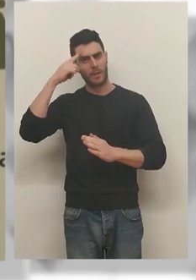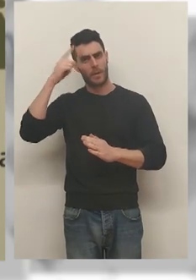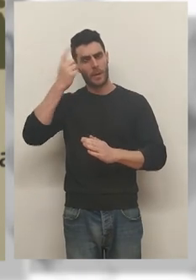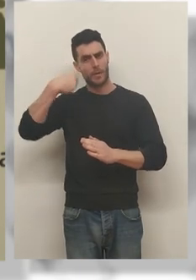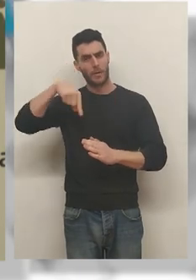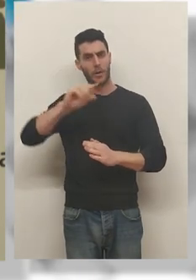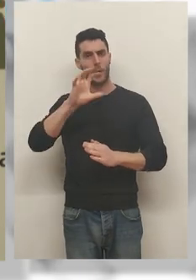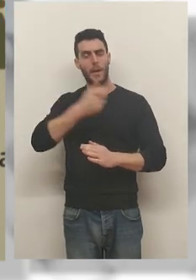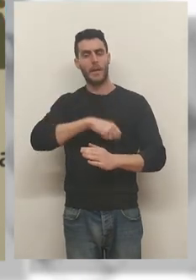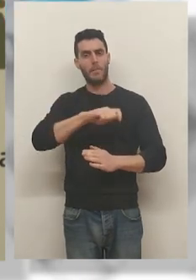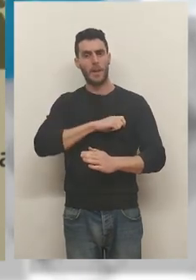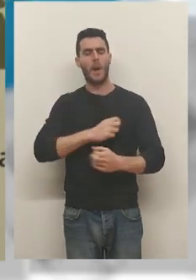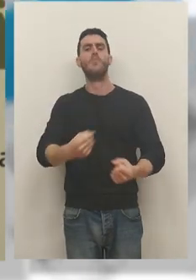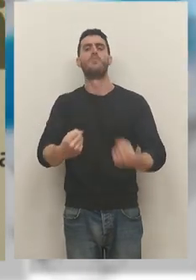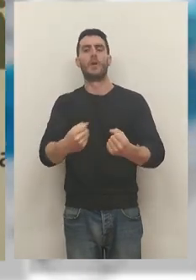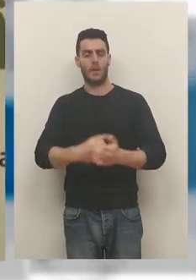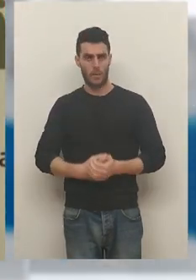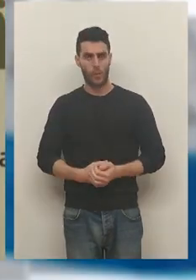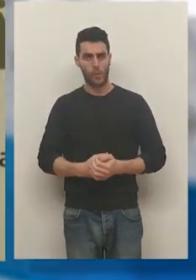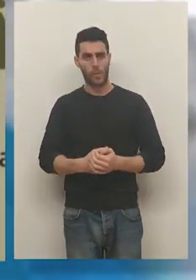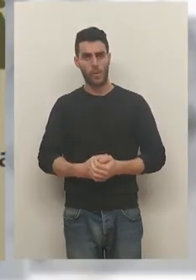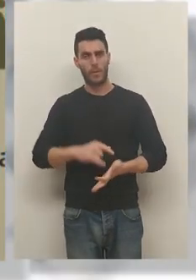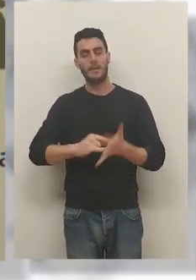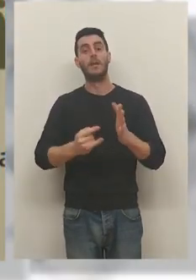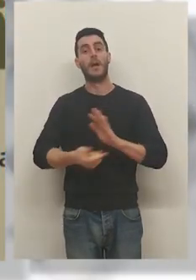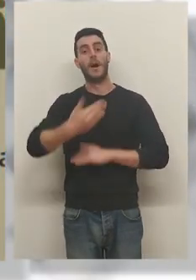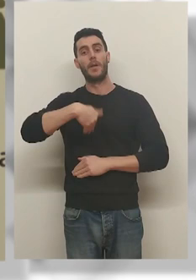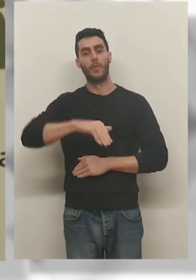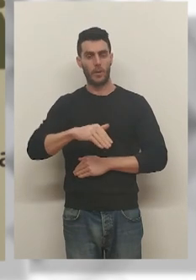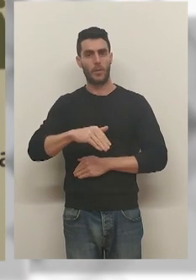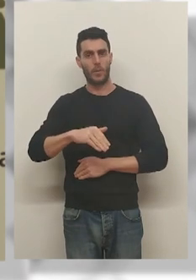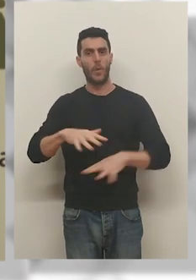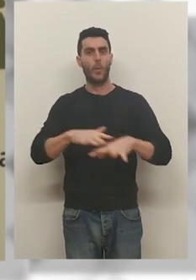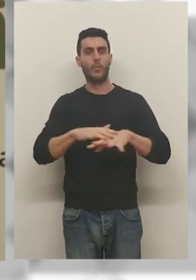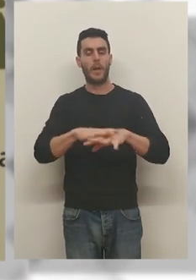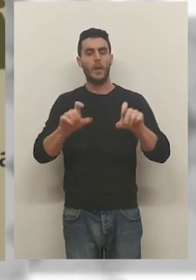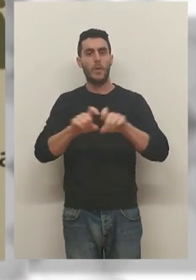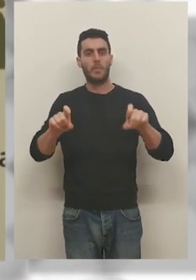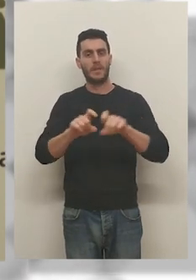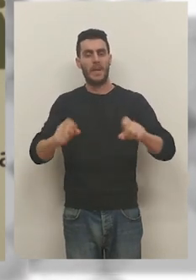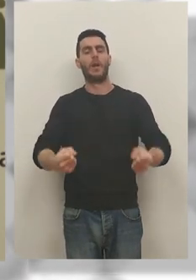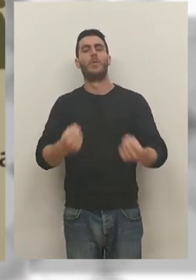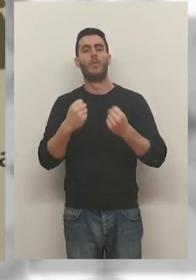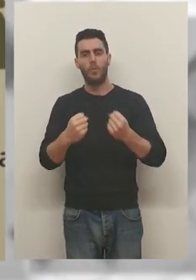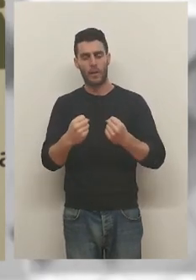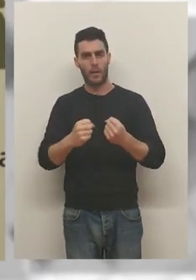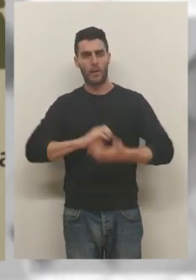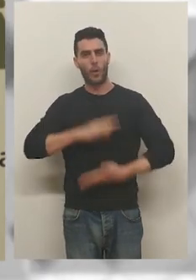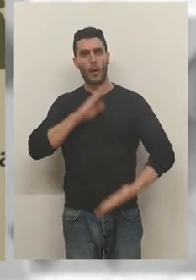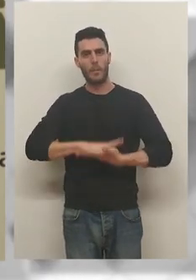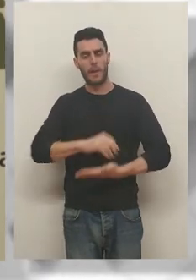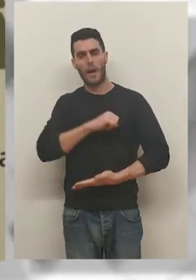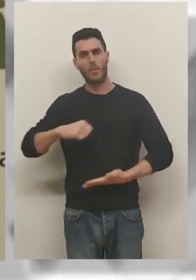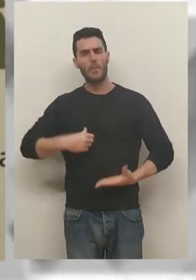de que somos un país competitivo que tenemos un sistema un tejido empresarial con una